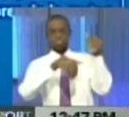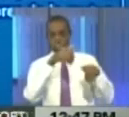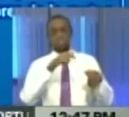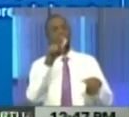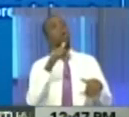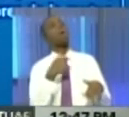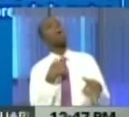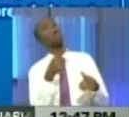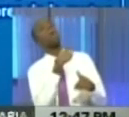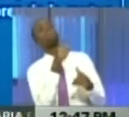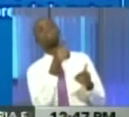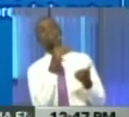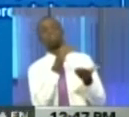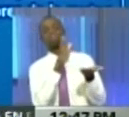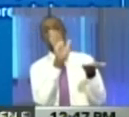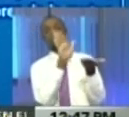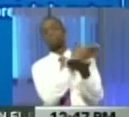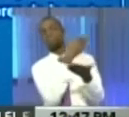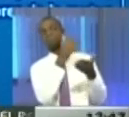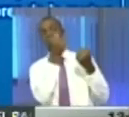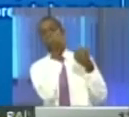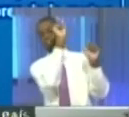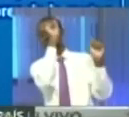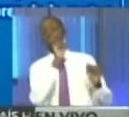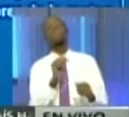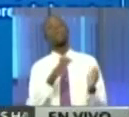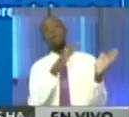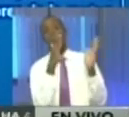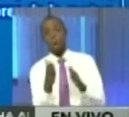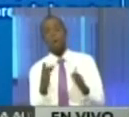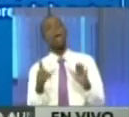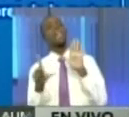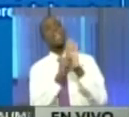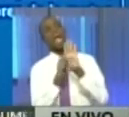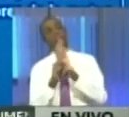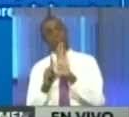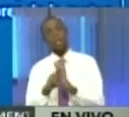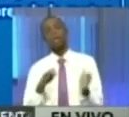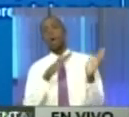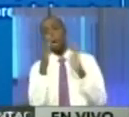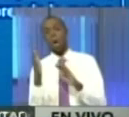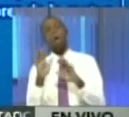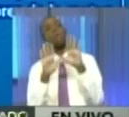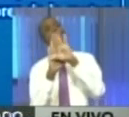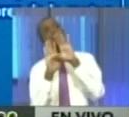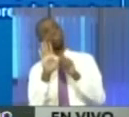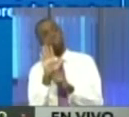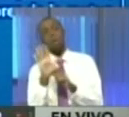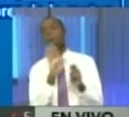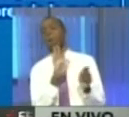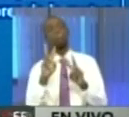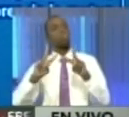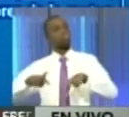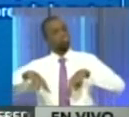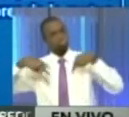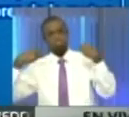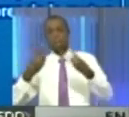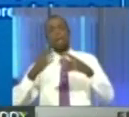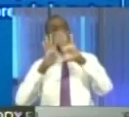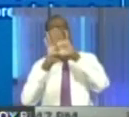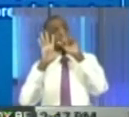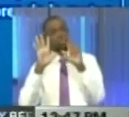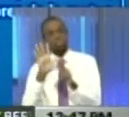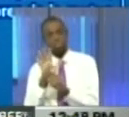la revocación del mandato, las iniciativas legislativas, constitucional y constituyente, el cabildo abierto